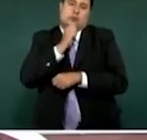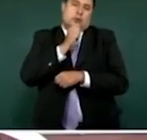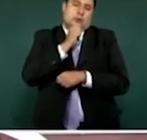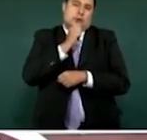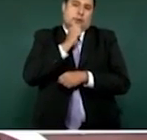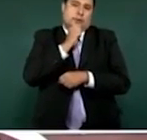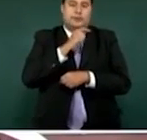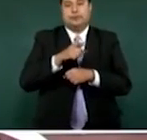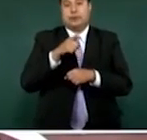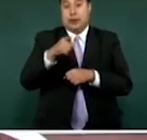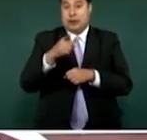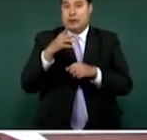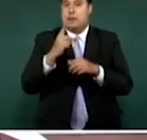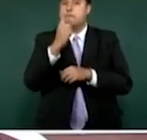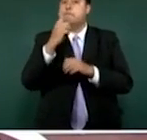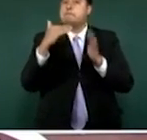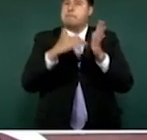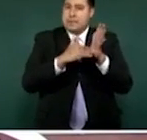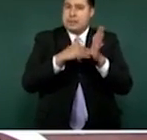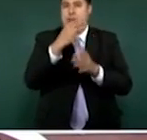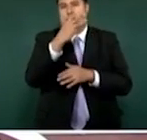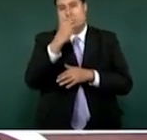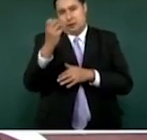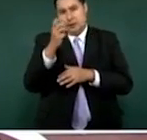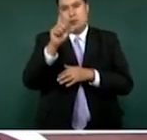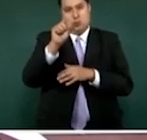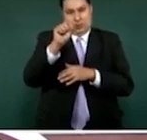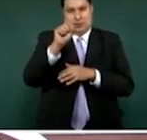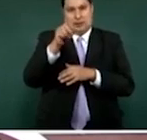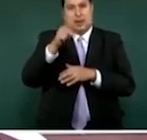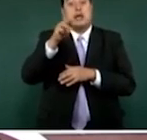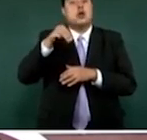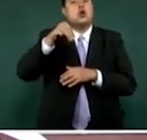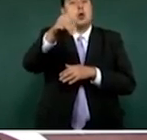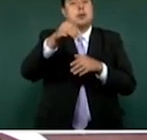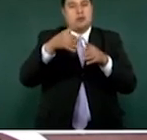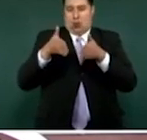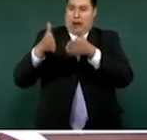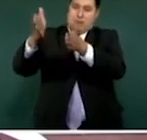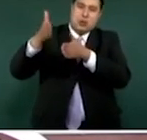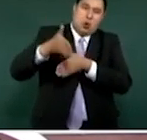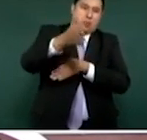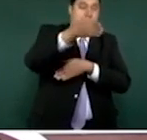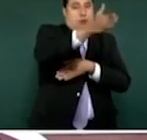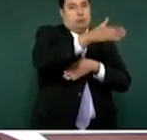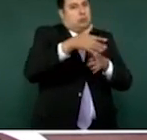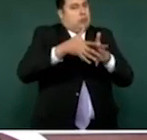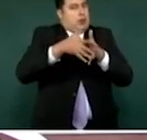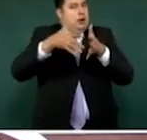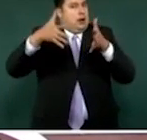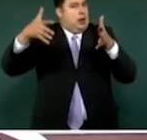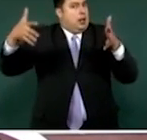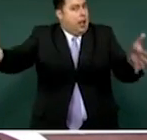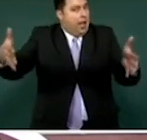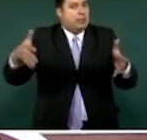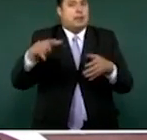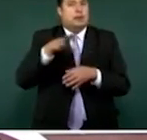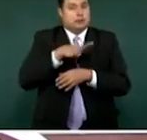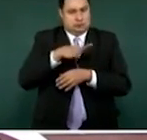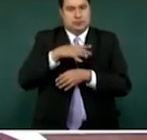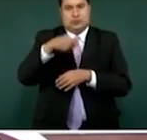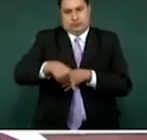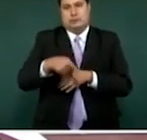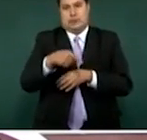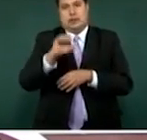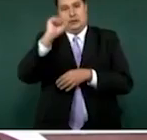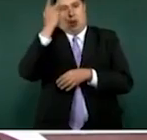mencionaba anteriormente de las 1.320 kilómetros de carreteras, pues desde luego que es un tráfico denso que existe aquí